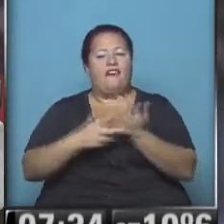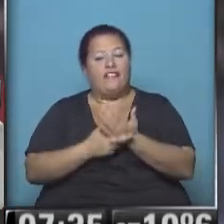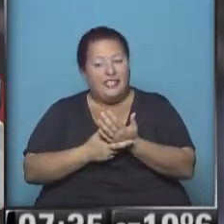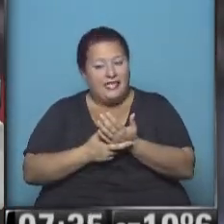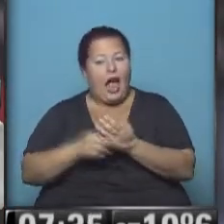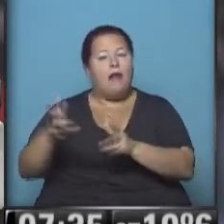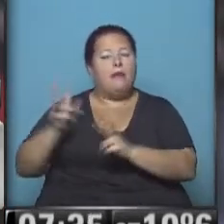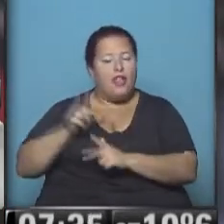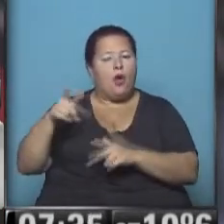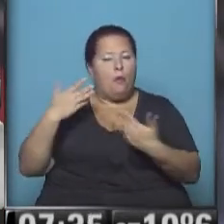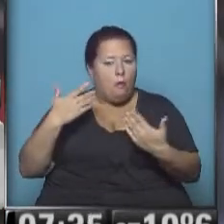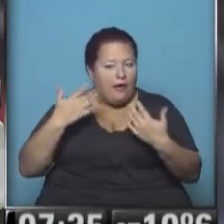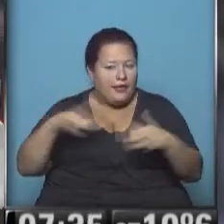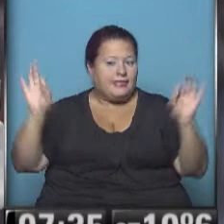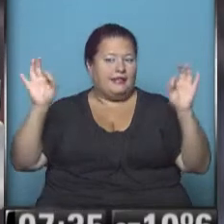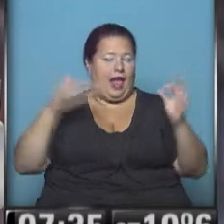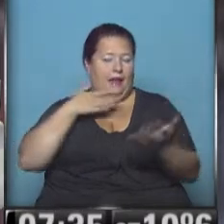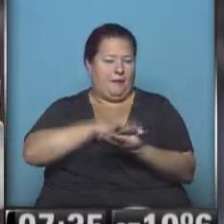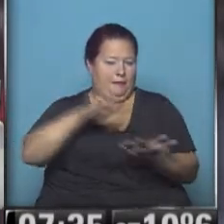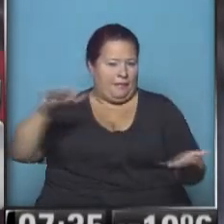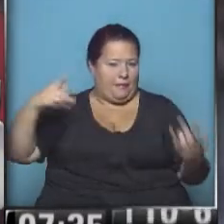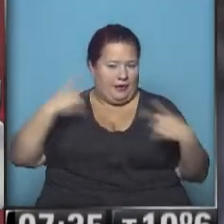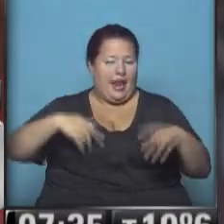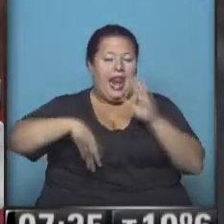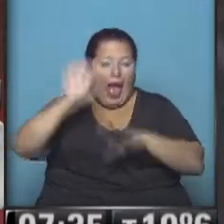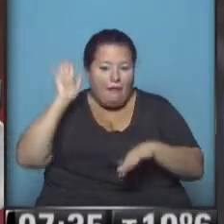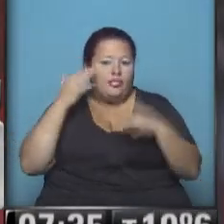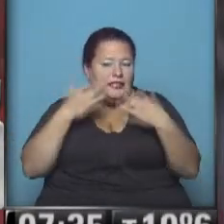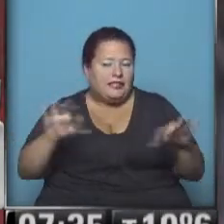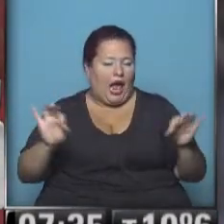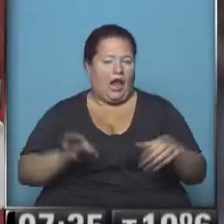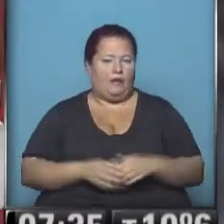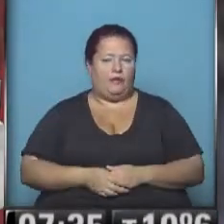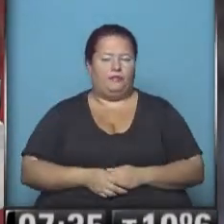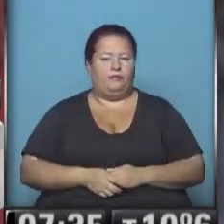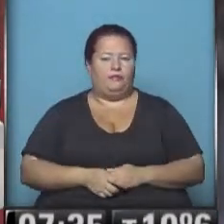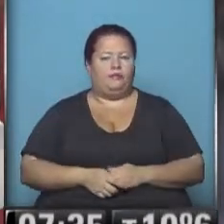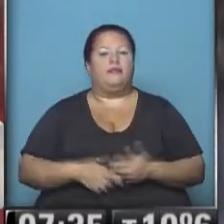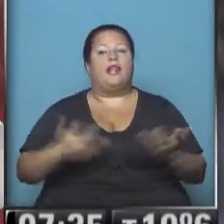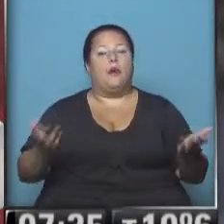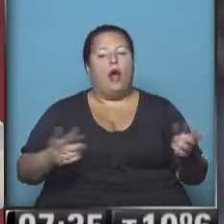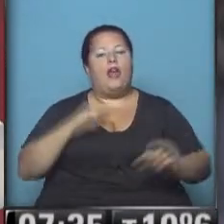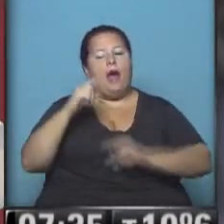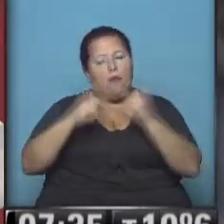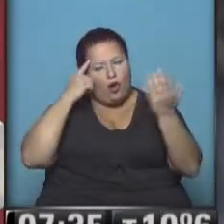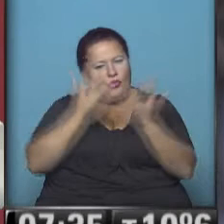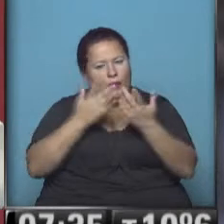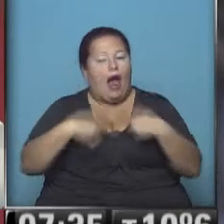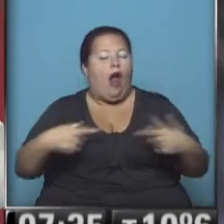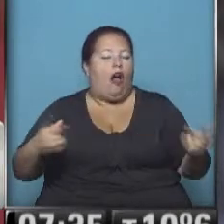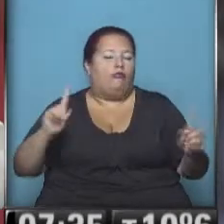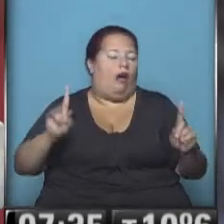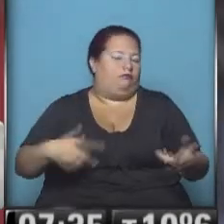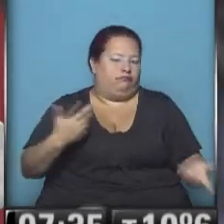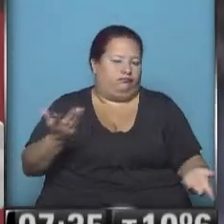tengo entendido que pudo recuperar la mayor parte de las cosas y bueno iremos evaluando porque hay cosas que no